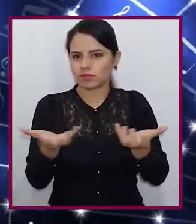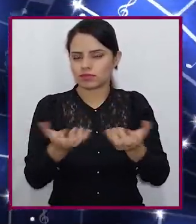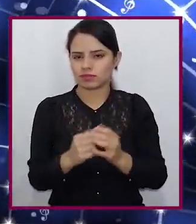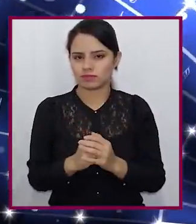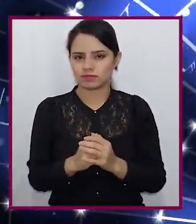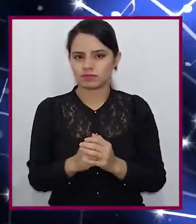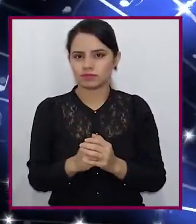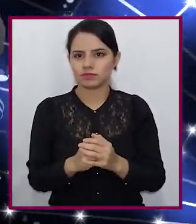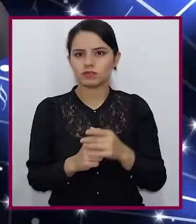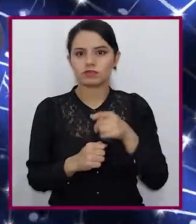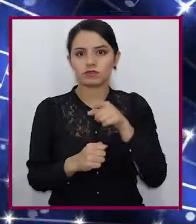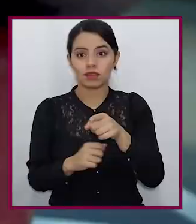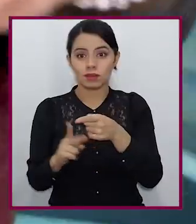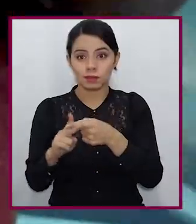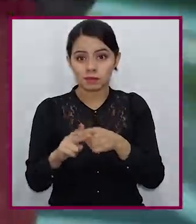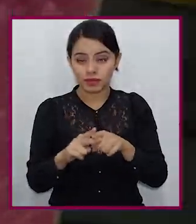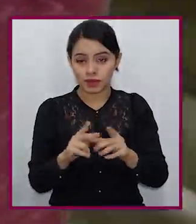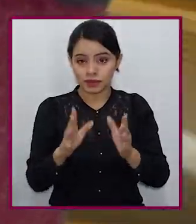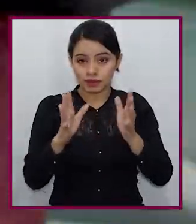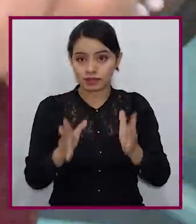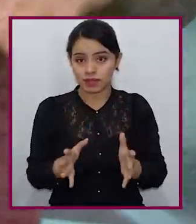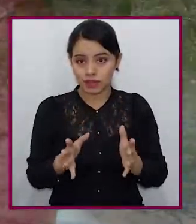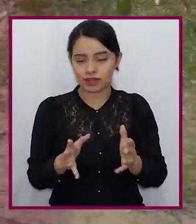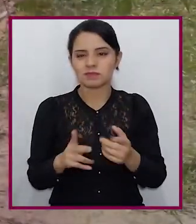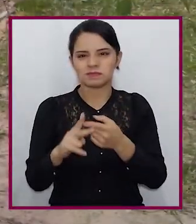En sus marcas,